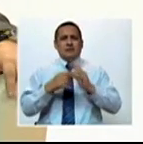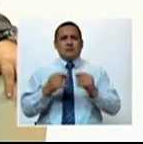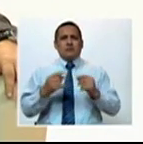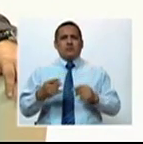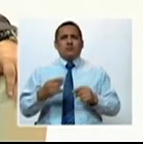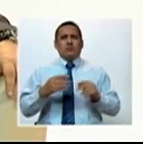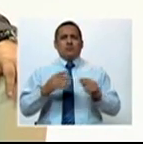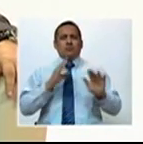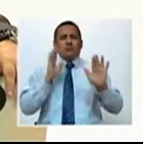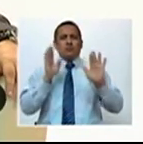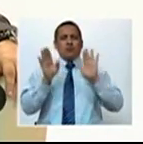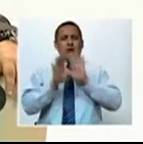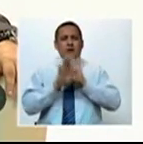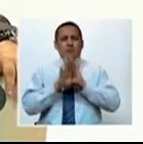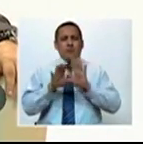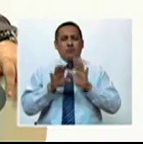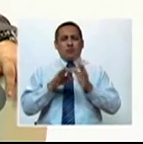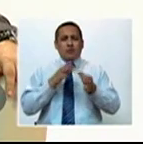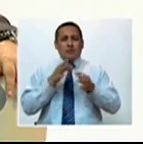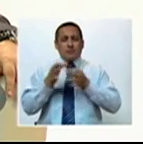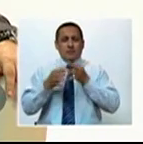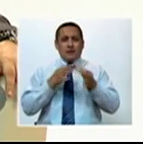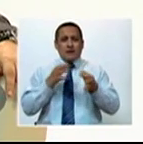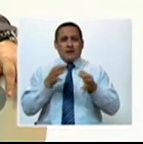componentes genéticos